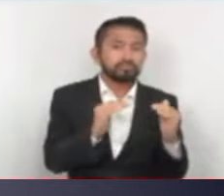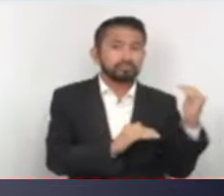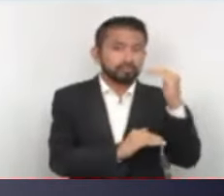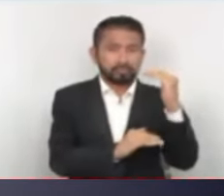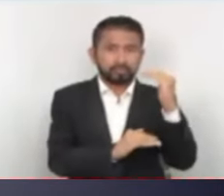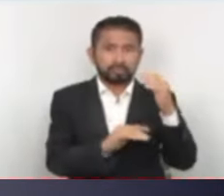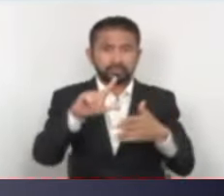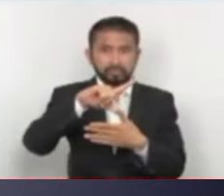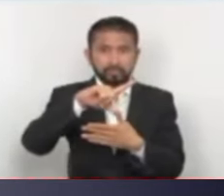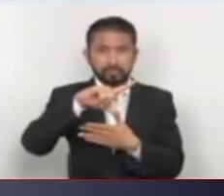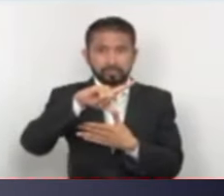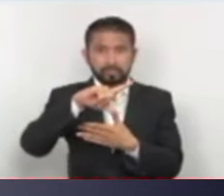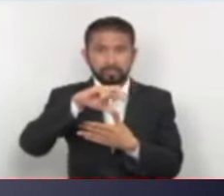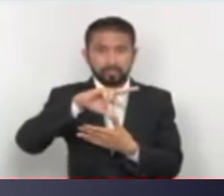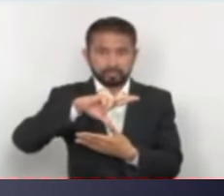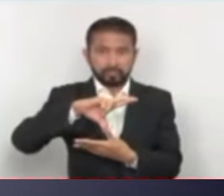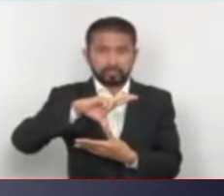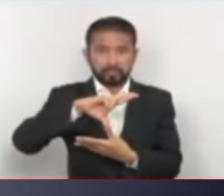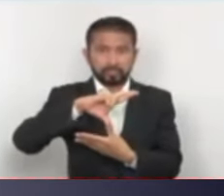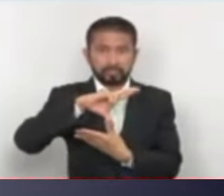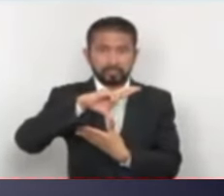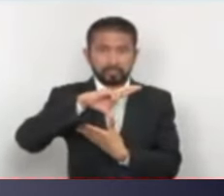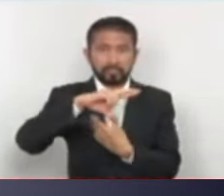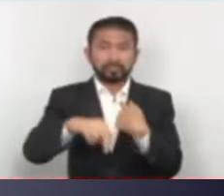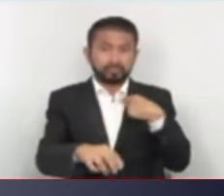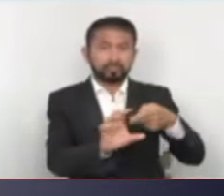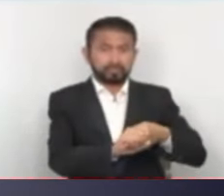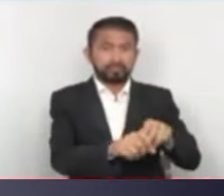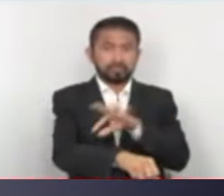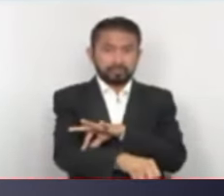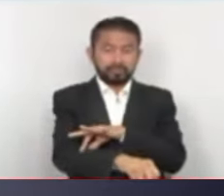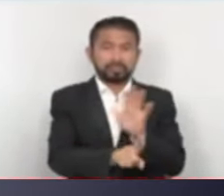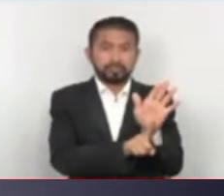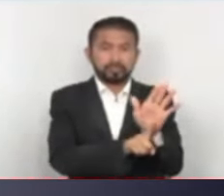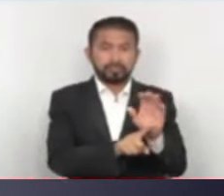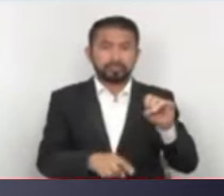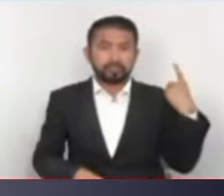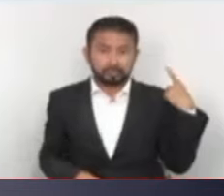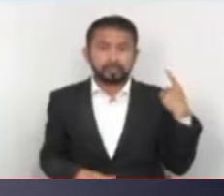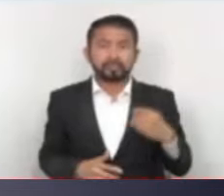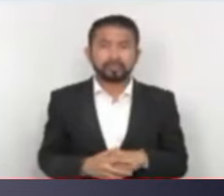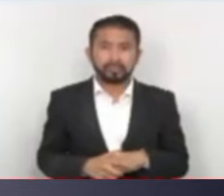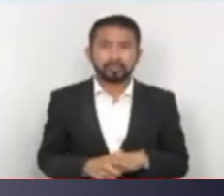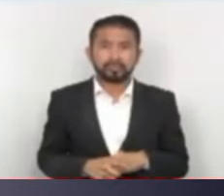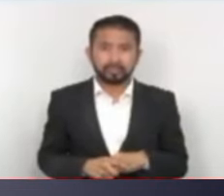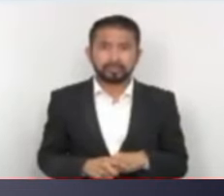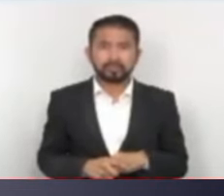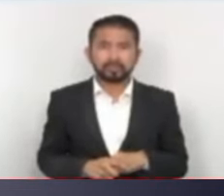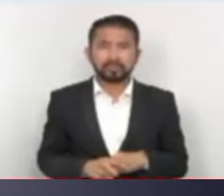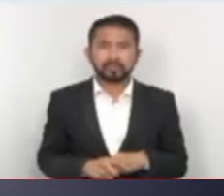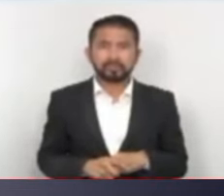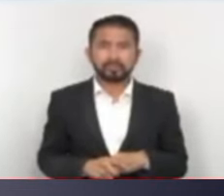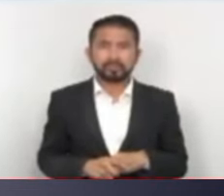de Latinoamérica y el Caribe. También soy parte de su junta directiva.